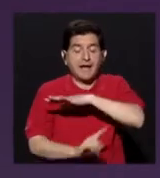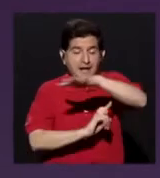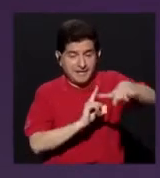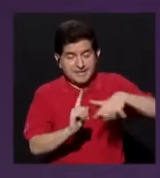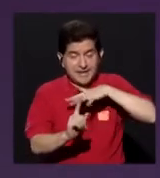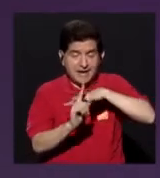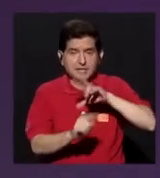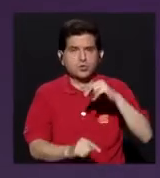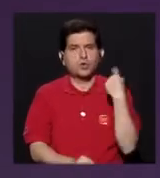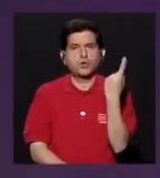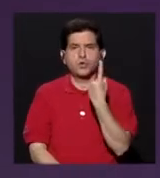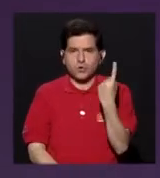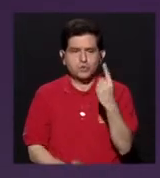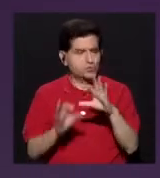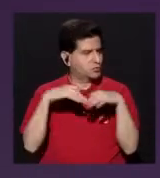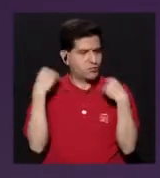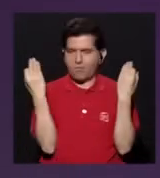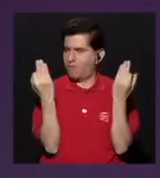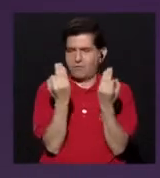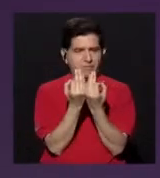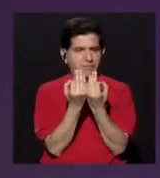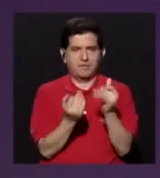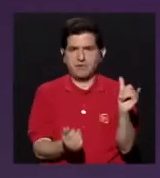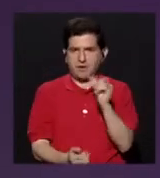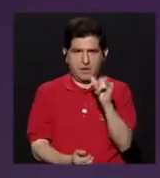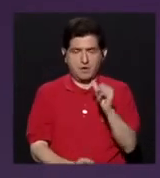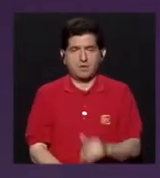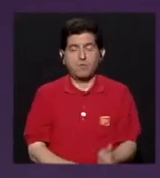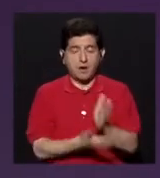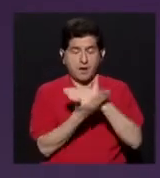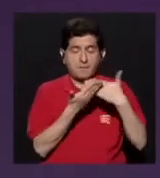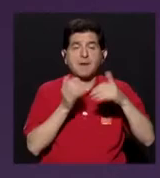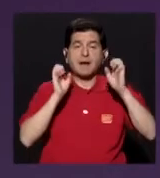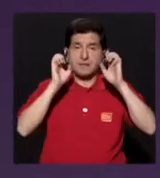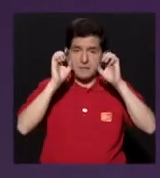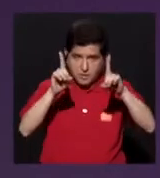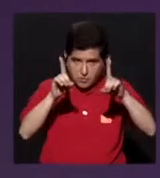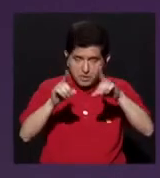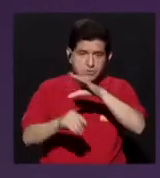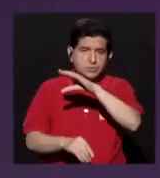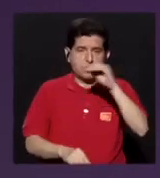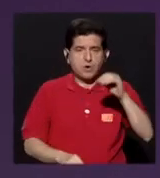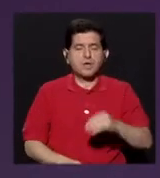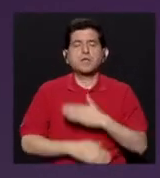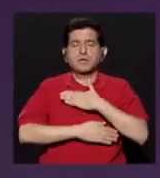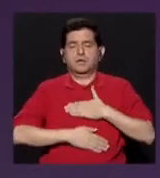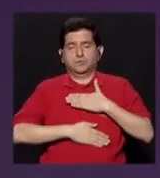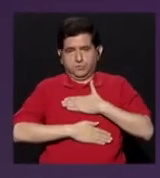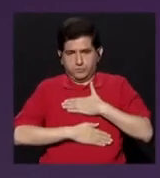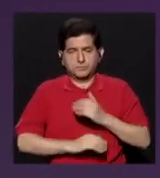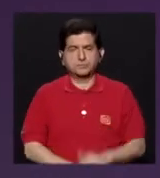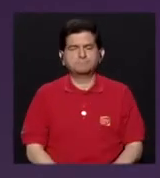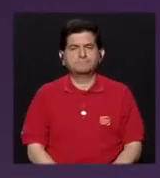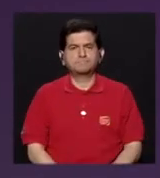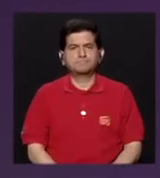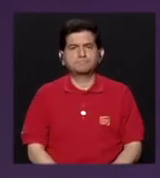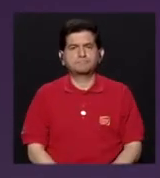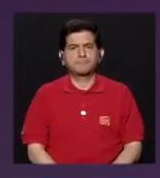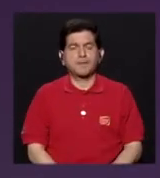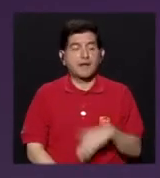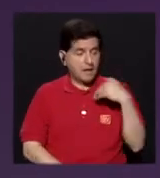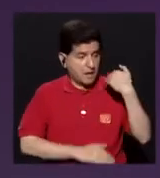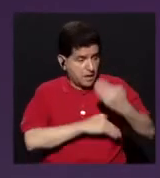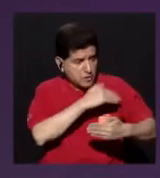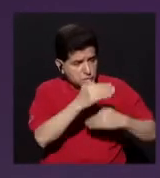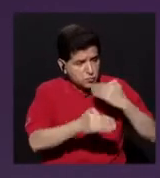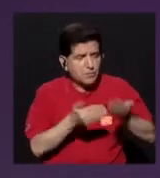no solamente el entorno familiar, sino que también es la parte educativa y la parte recreativa. Entonces también son